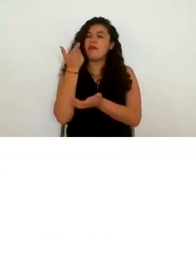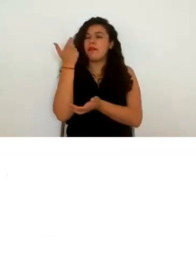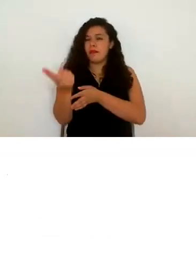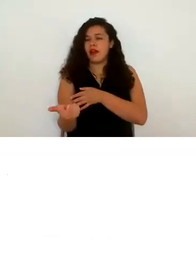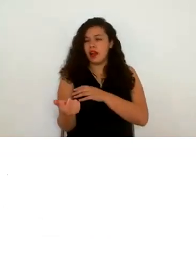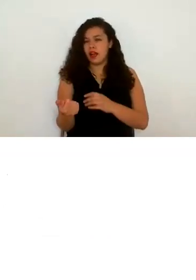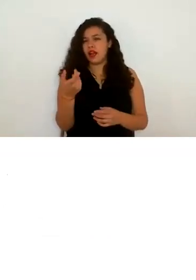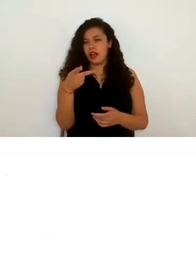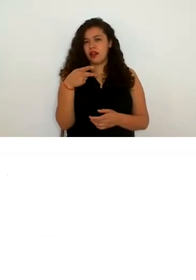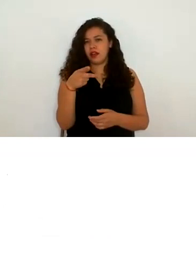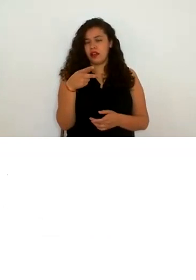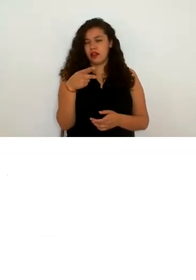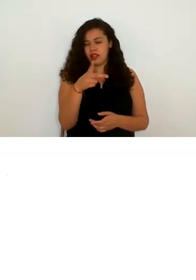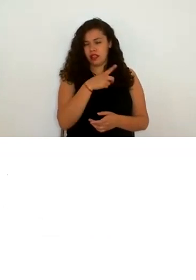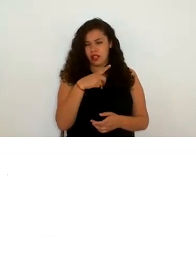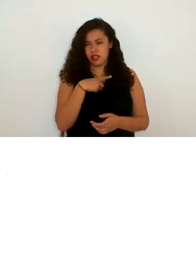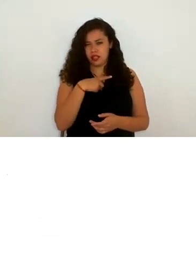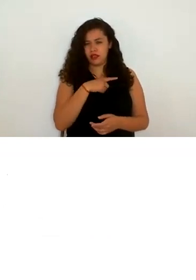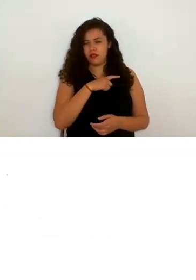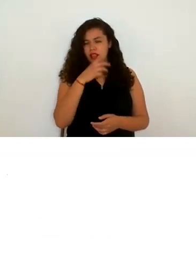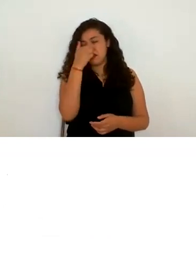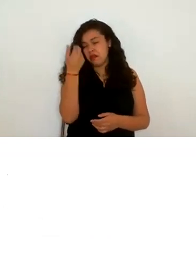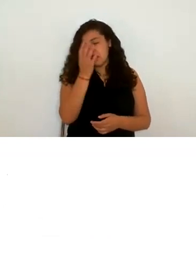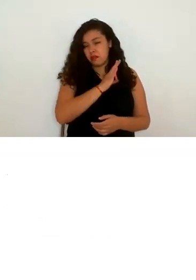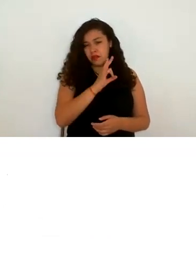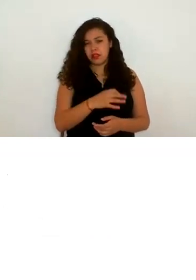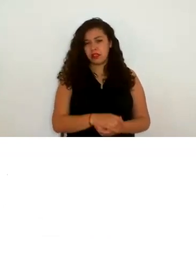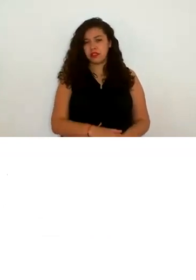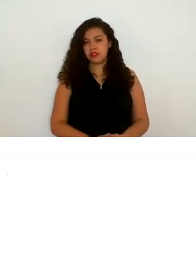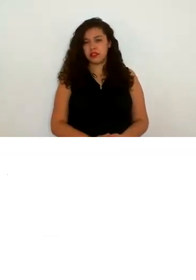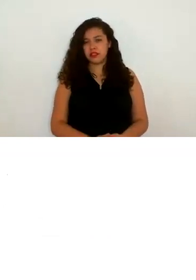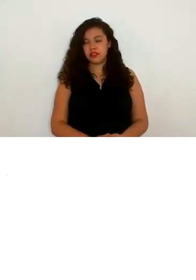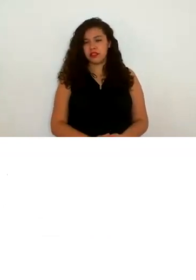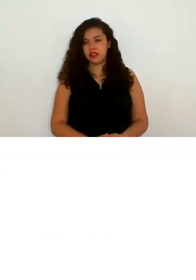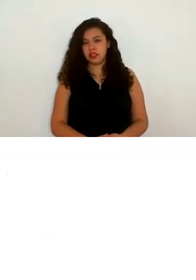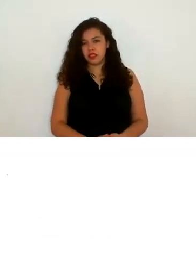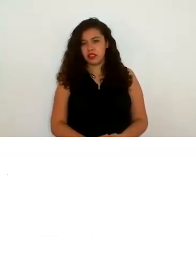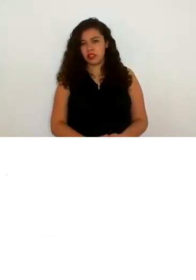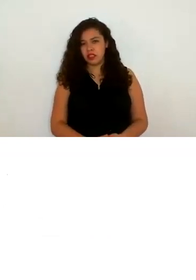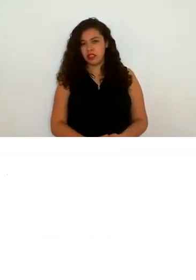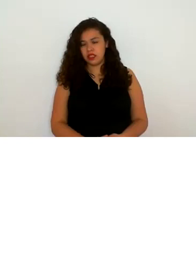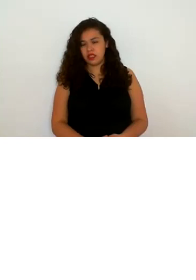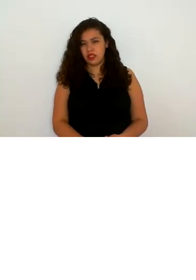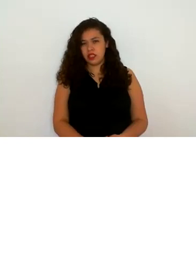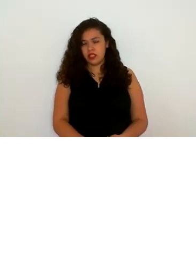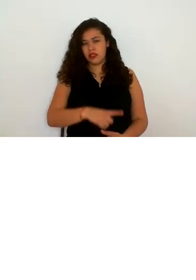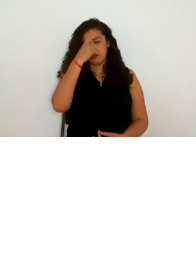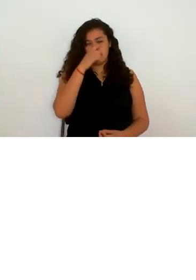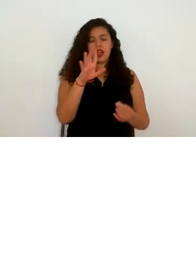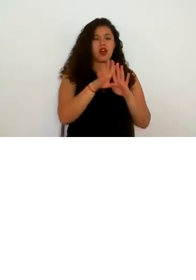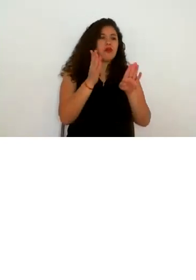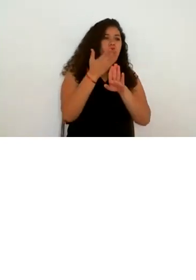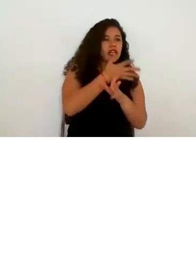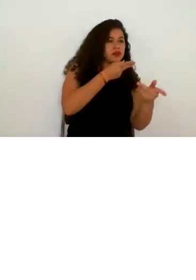muy simbólico. Y dejar como borrador el formato Word o el